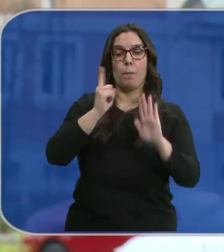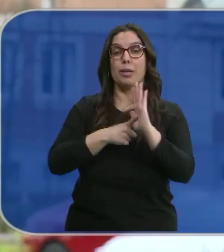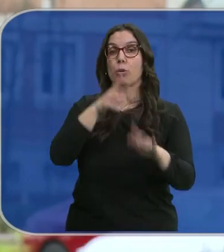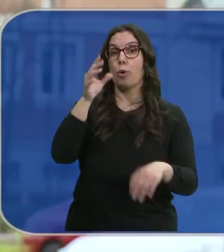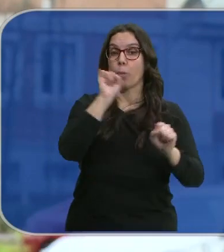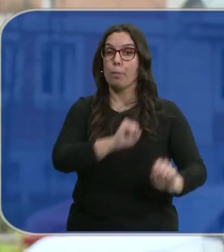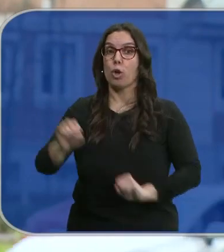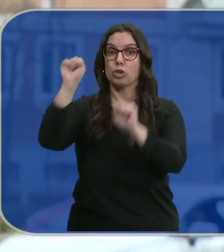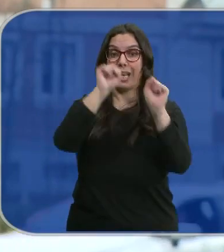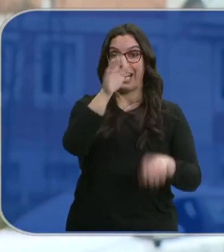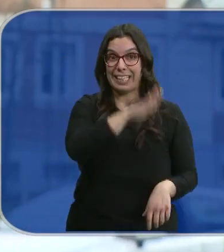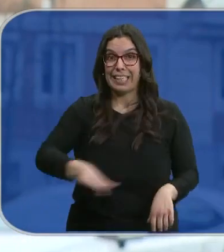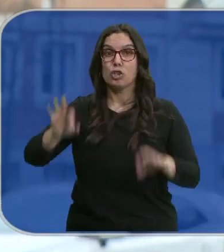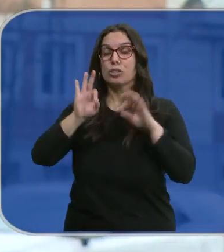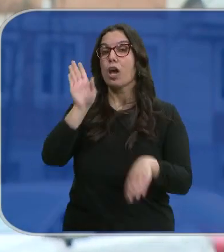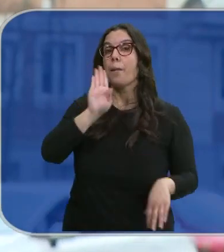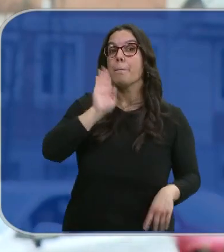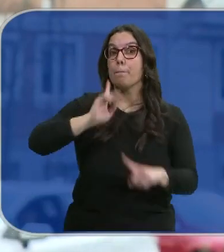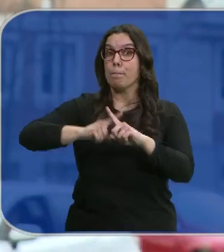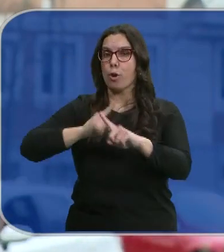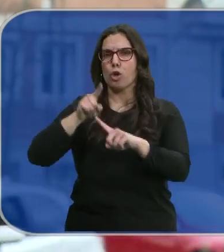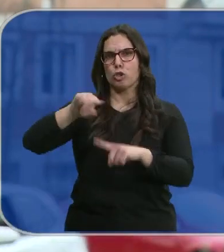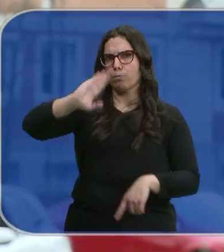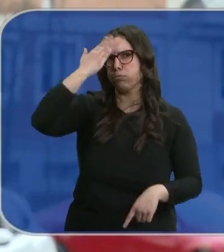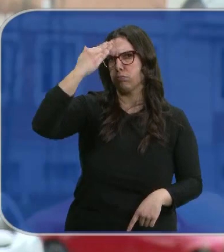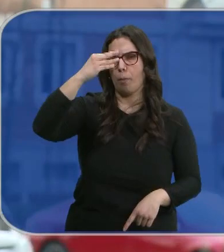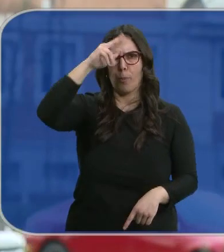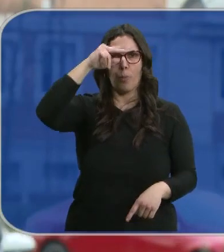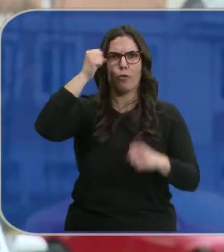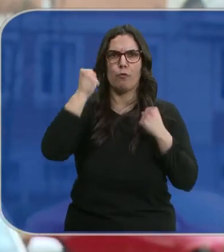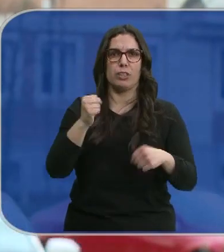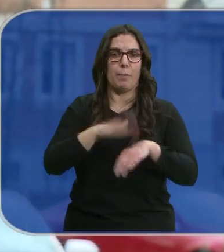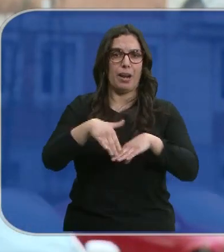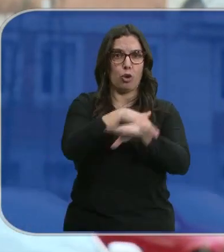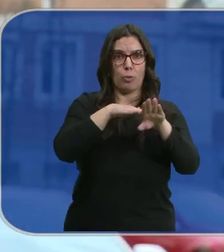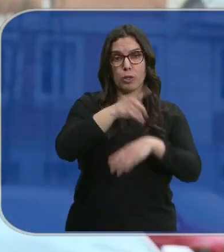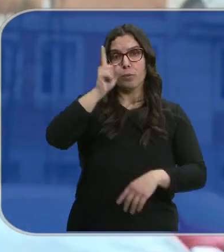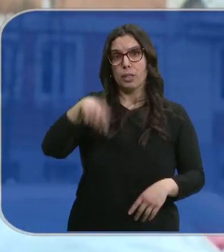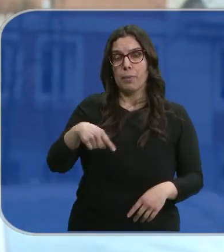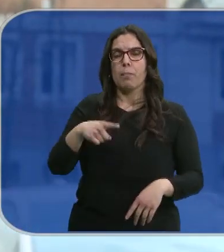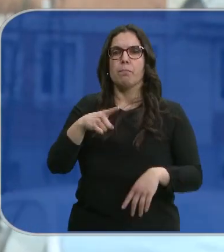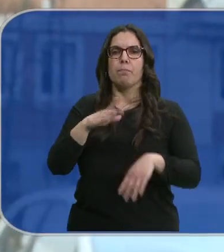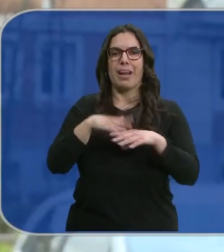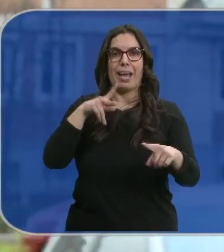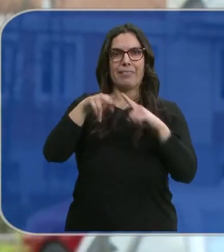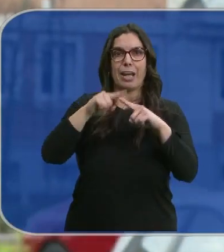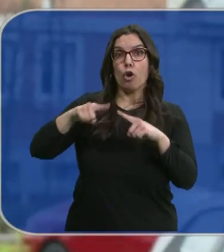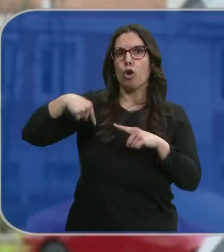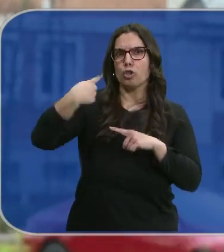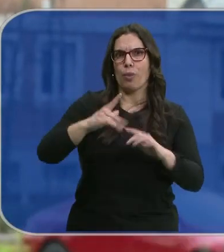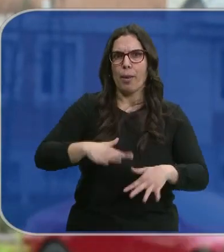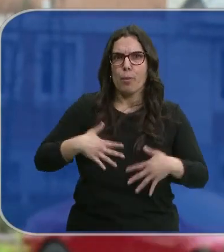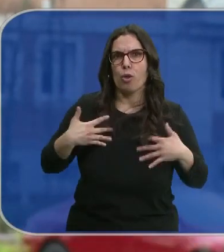los menores del porno, ha dicho la ministra portavoz, es una máxima preocupación del Gobierno, para también de esta manera prevenir las